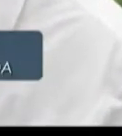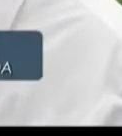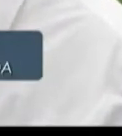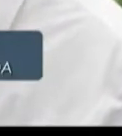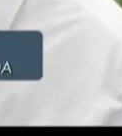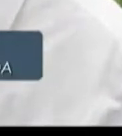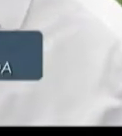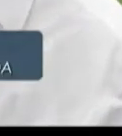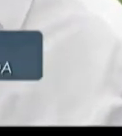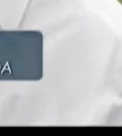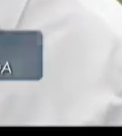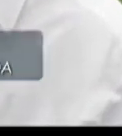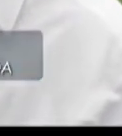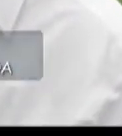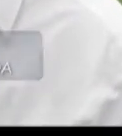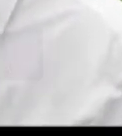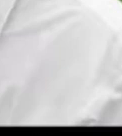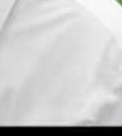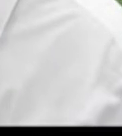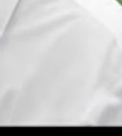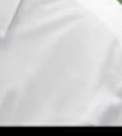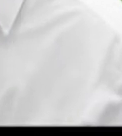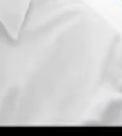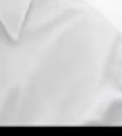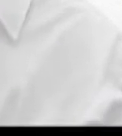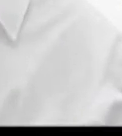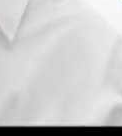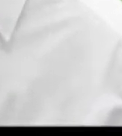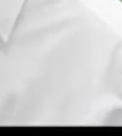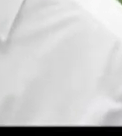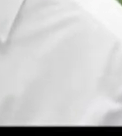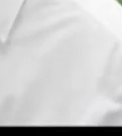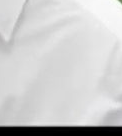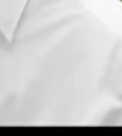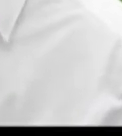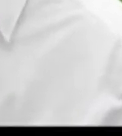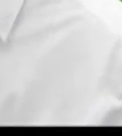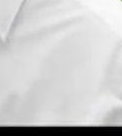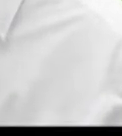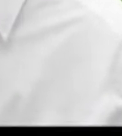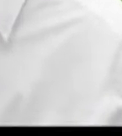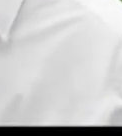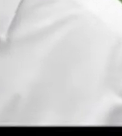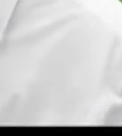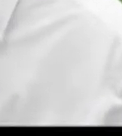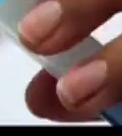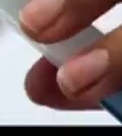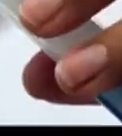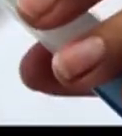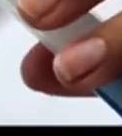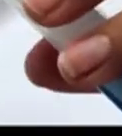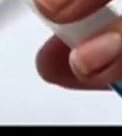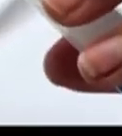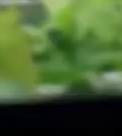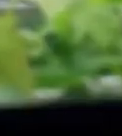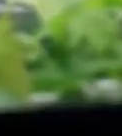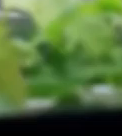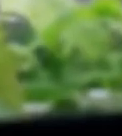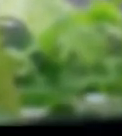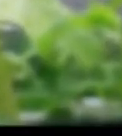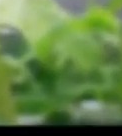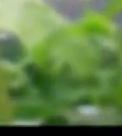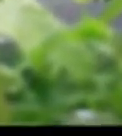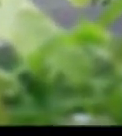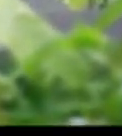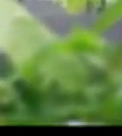de laboratorios, talleres y todo lo necesario para poder llevar a cabo el desarrollo de la ciencia y la tecnología. Es necesario que se haga